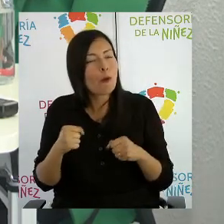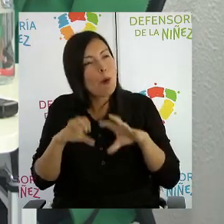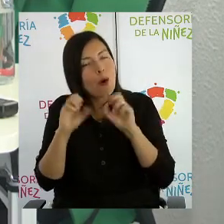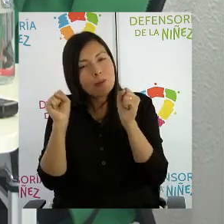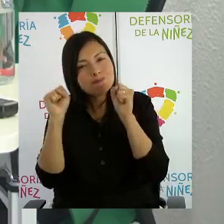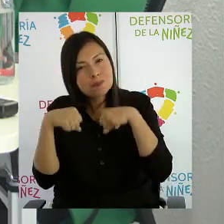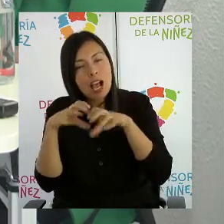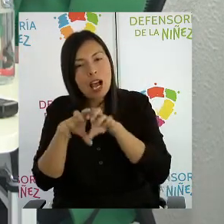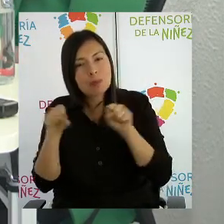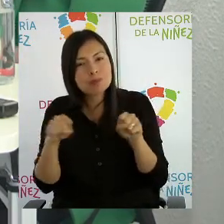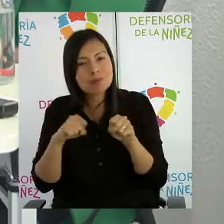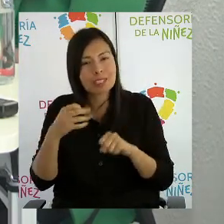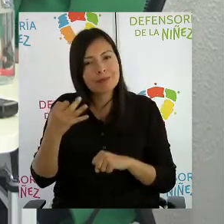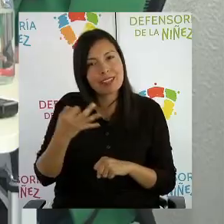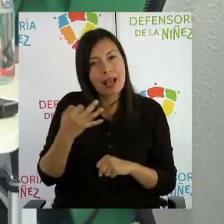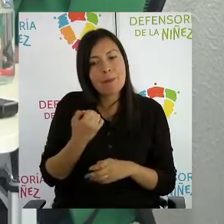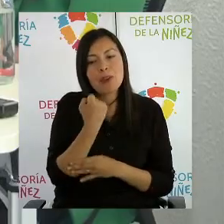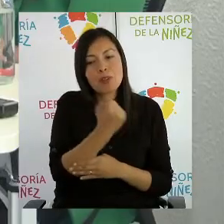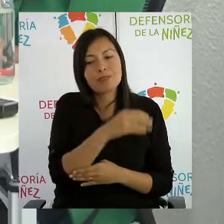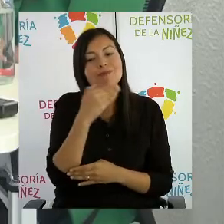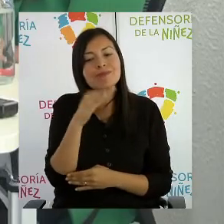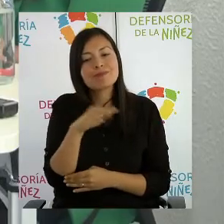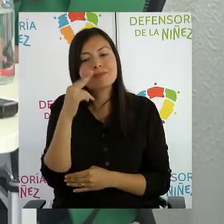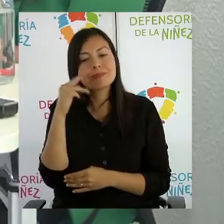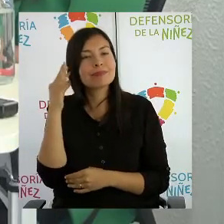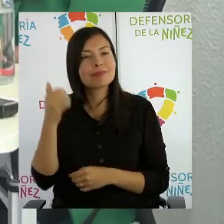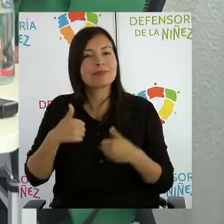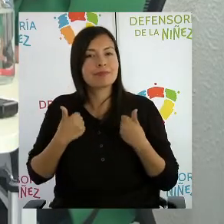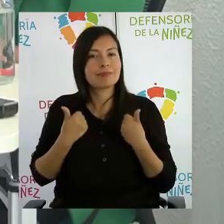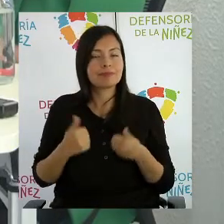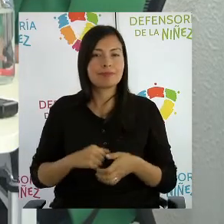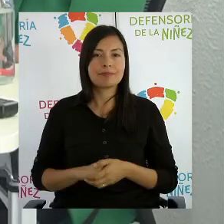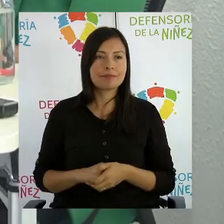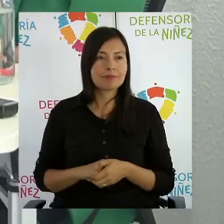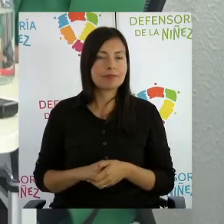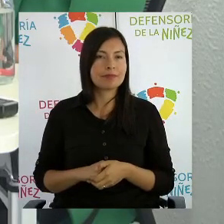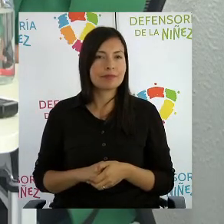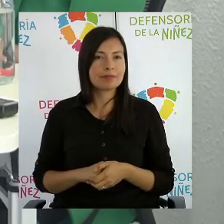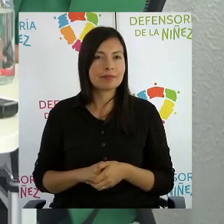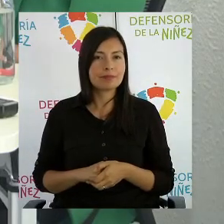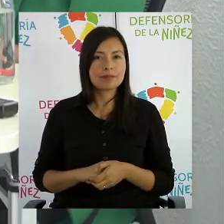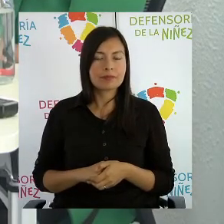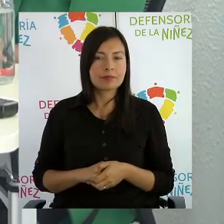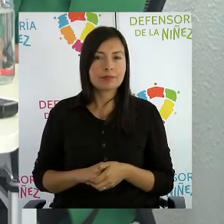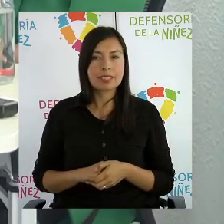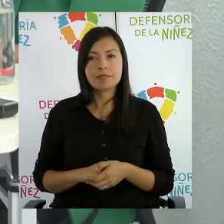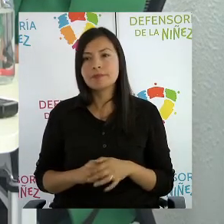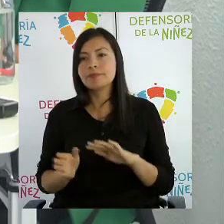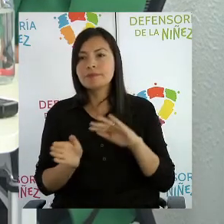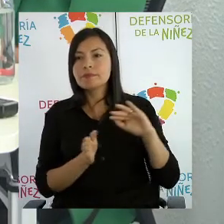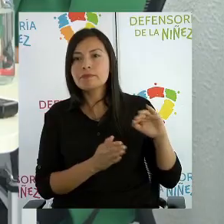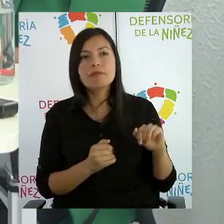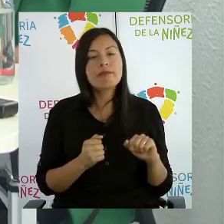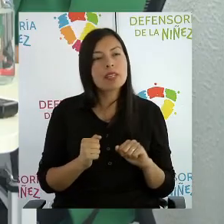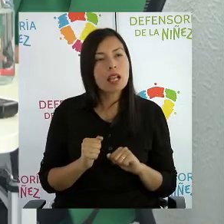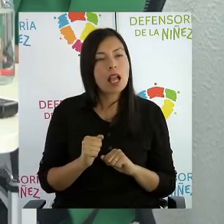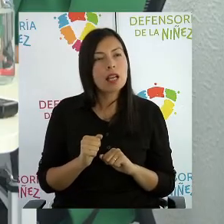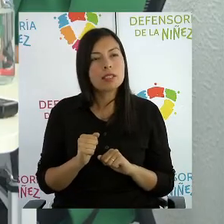de vida de los niños, niñas y adolescentes. Y en términos de lo que hemos